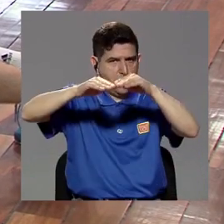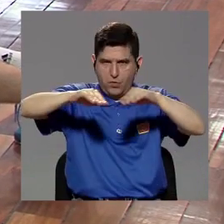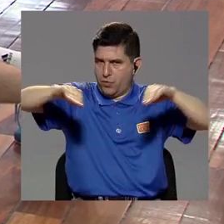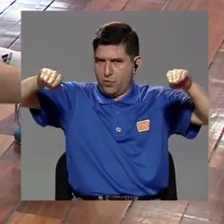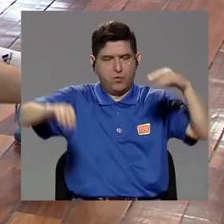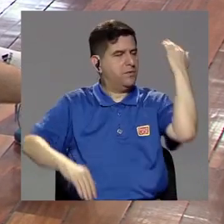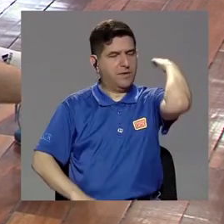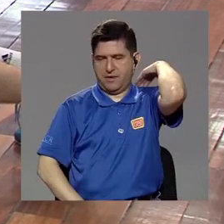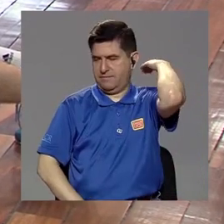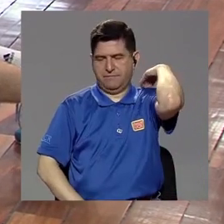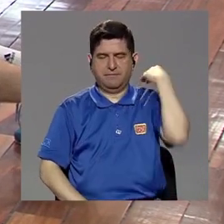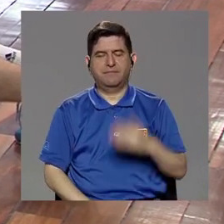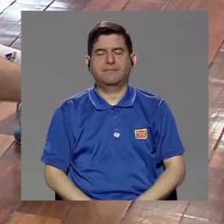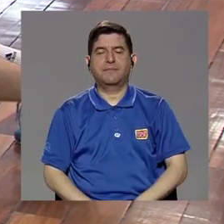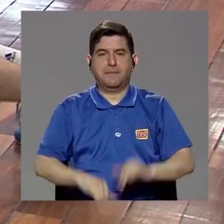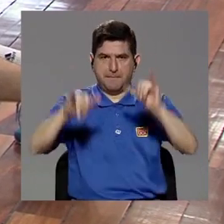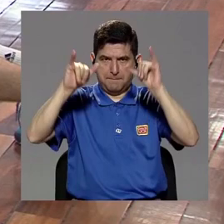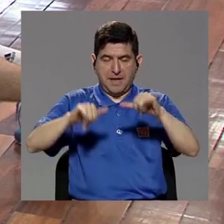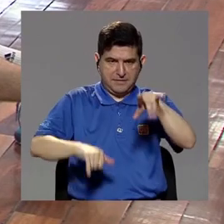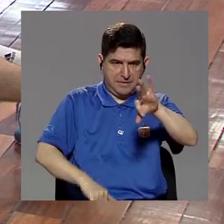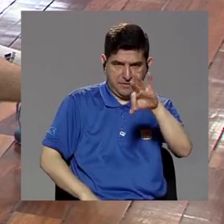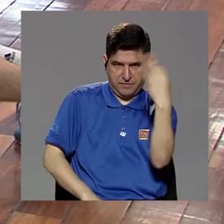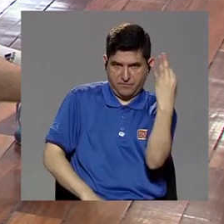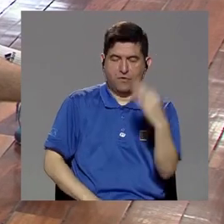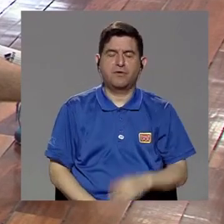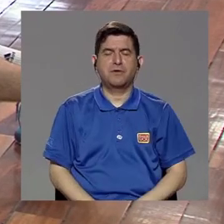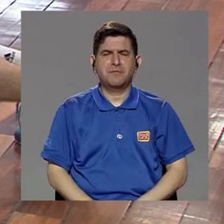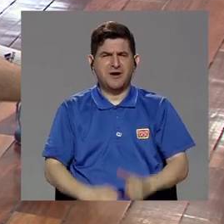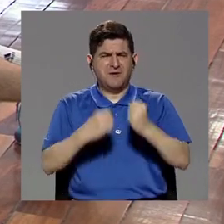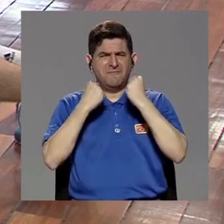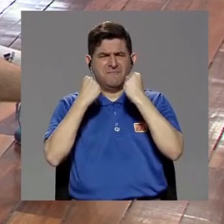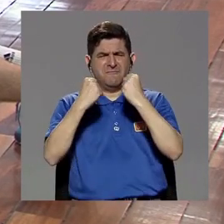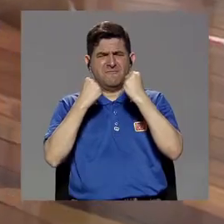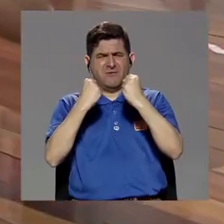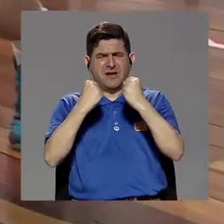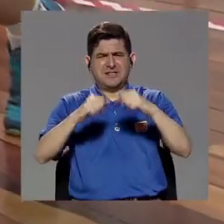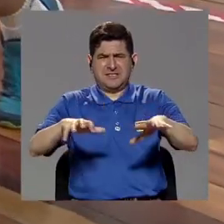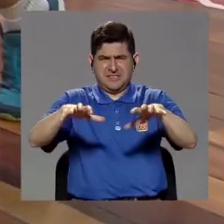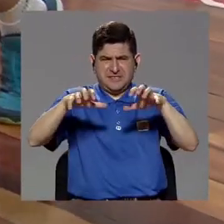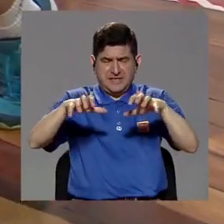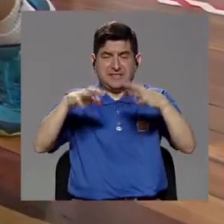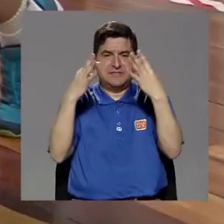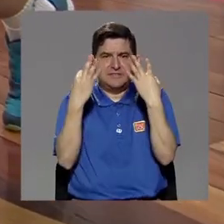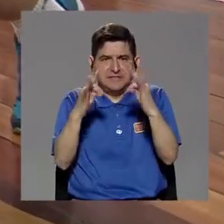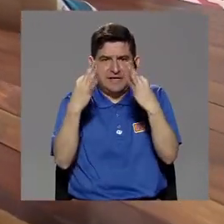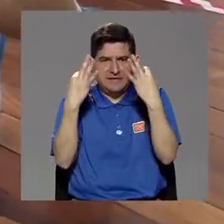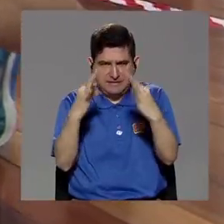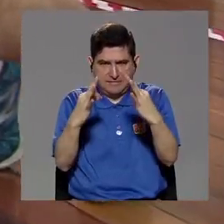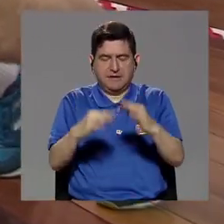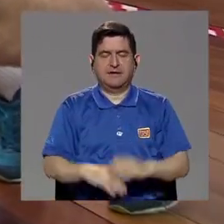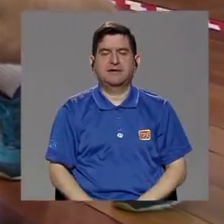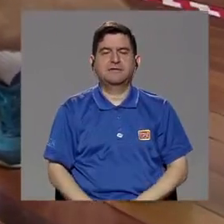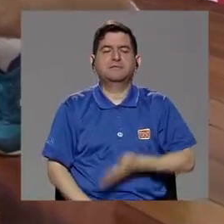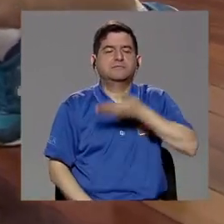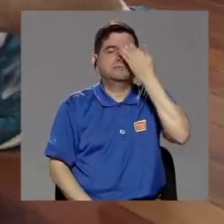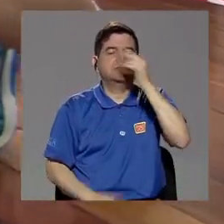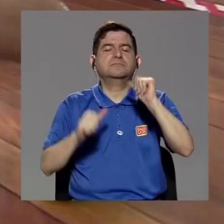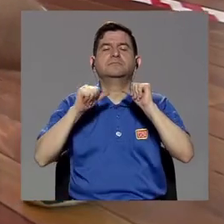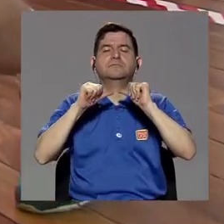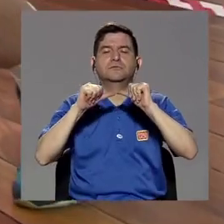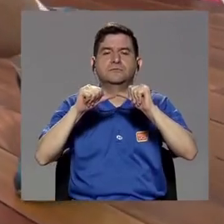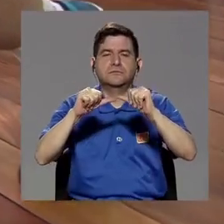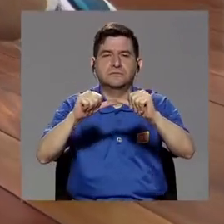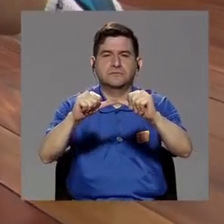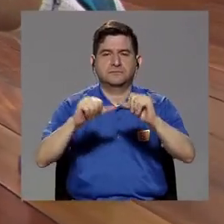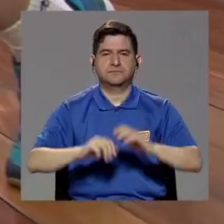nuestra zona baja de la espalda. Siempre vamos a mantenernos ahí tan fuerte y con tanta tensión como podamos mantener una